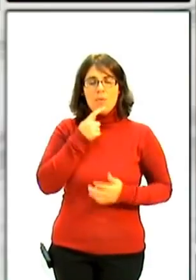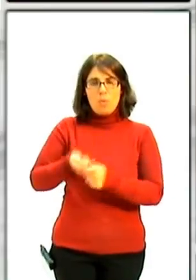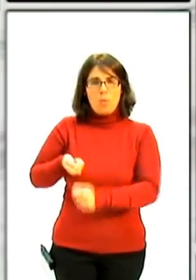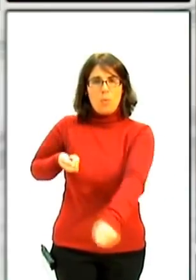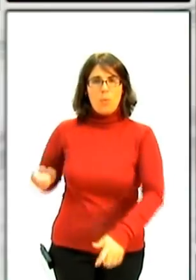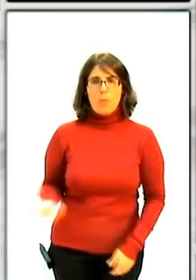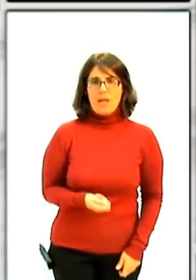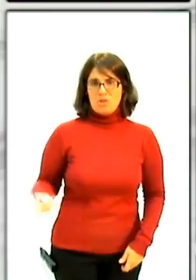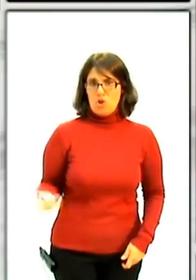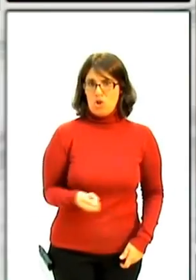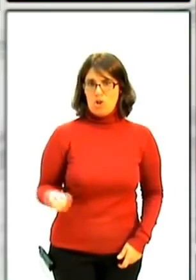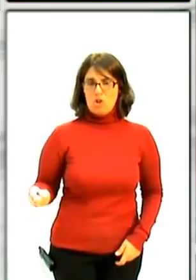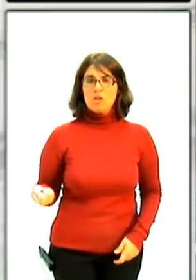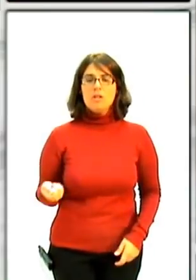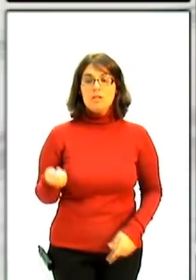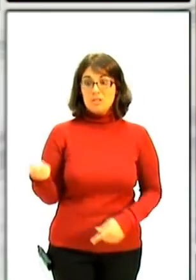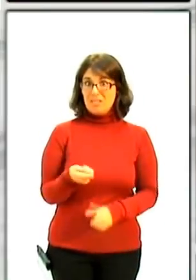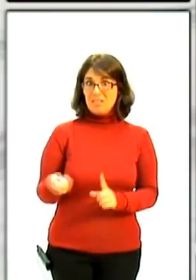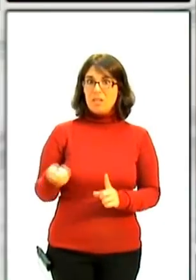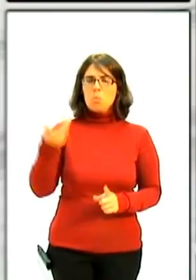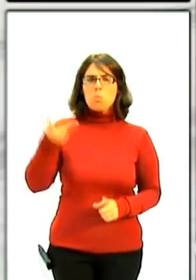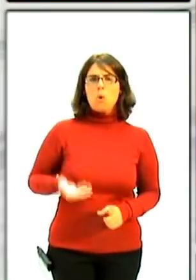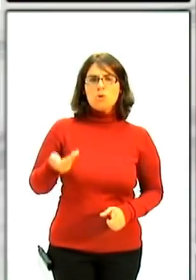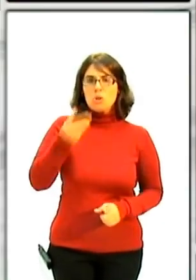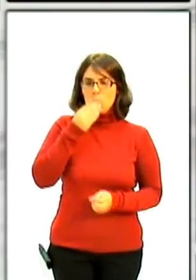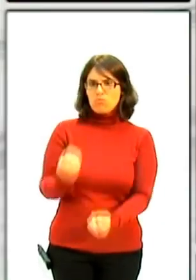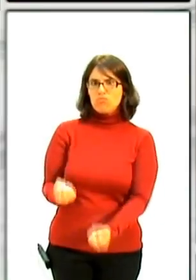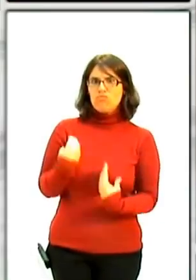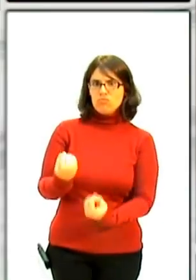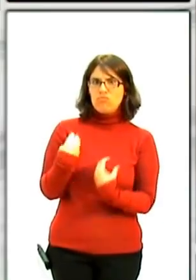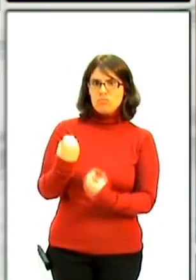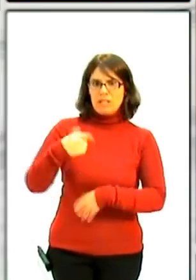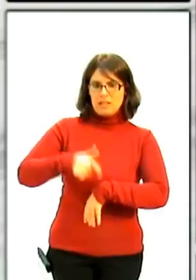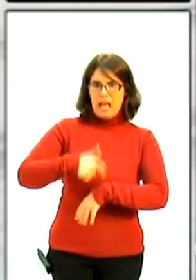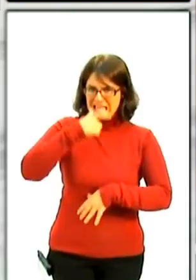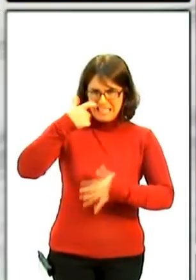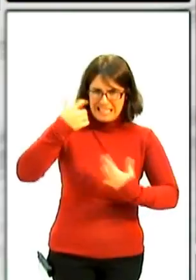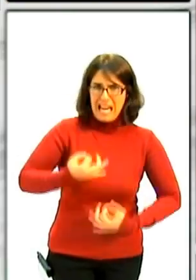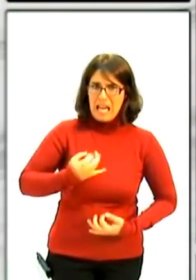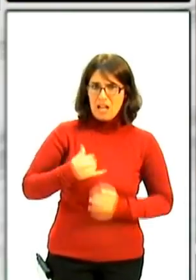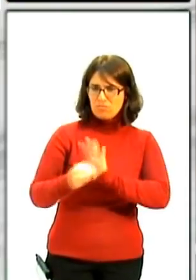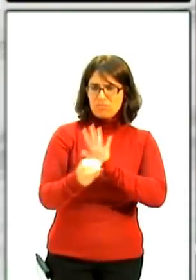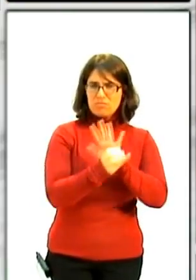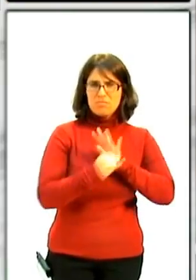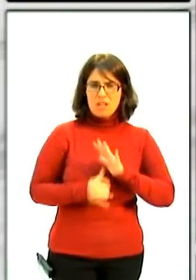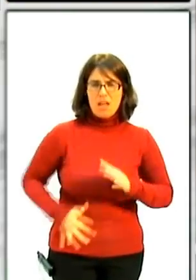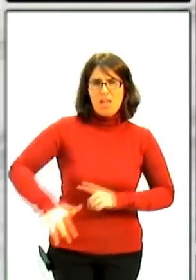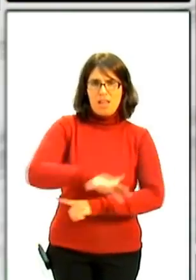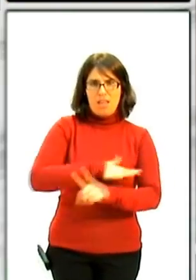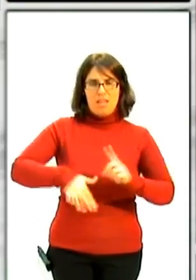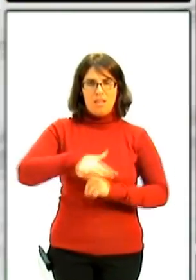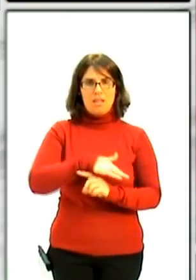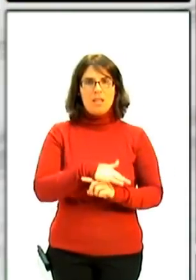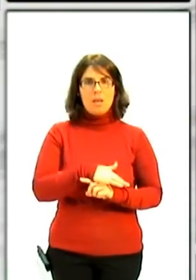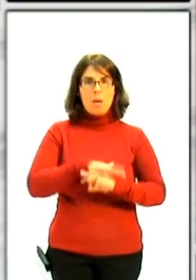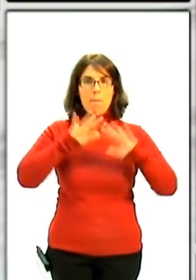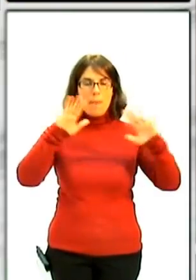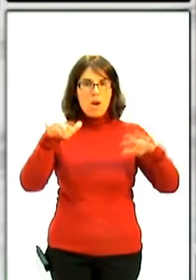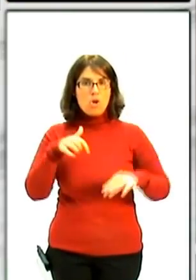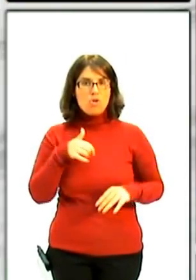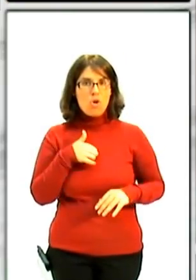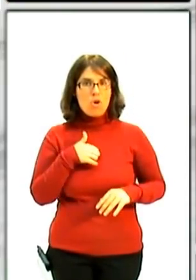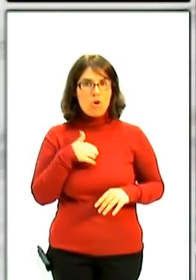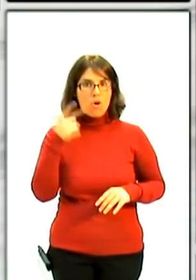muy importante el bastón porque le está dando información absoluta en tiempo real y proximal de su entorno. Pero no puedo taparle